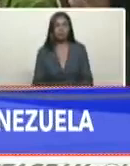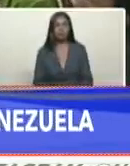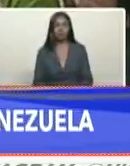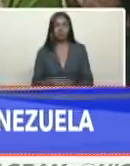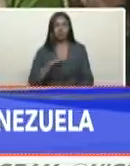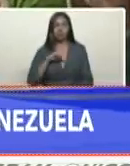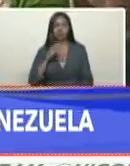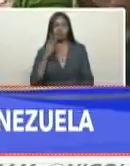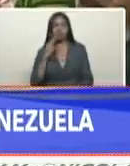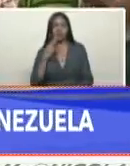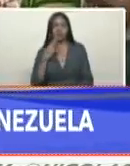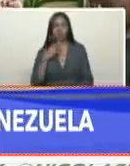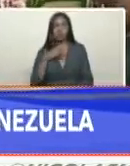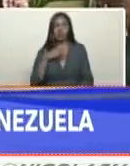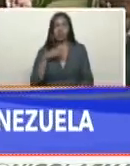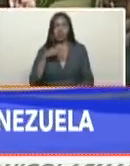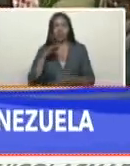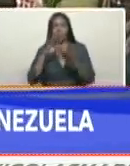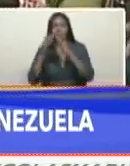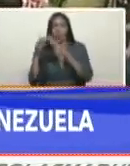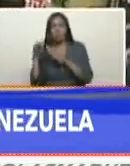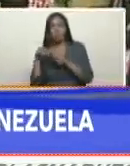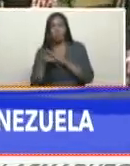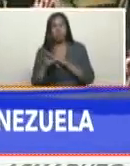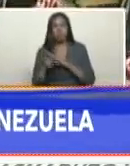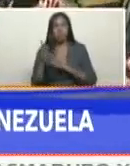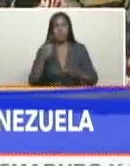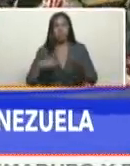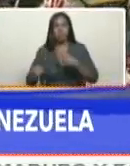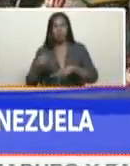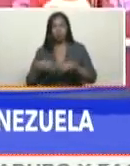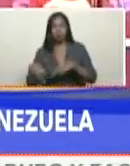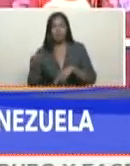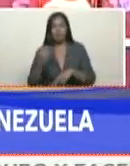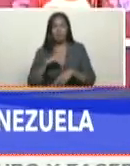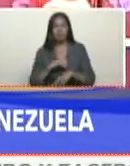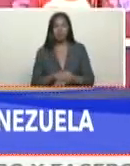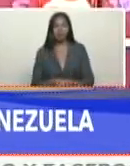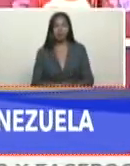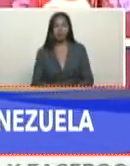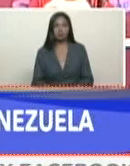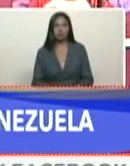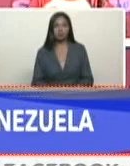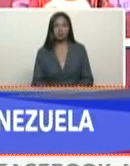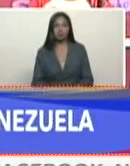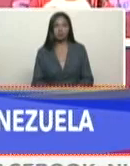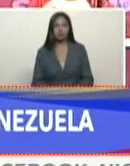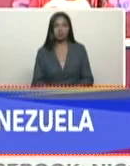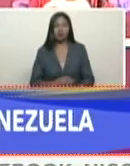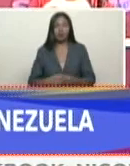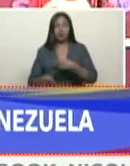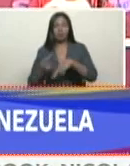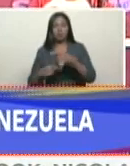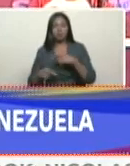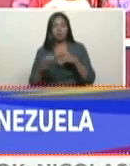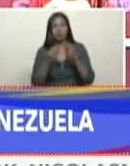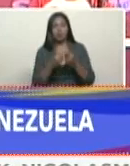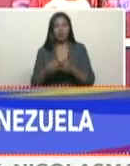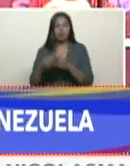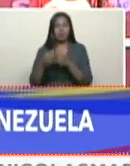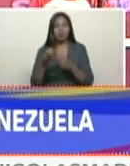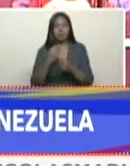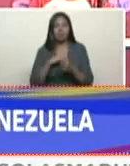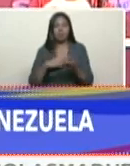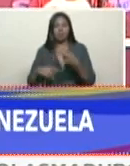Nosotros en varios frentes de batalla apostamos a la producción. La revolución económica de la